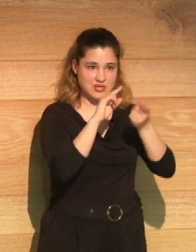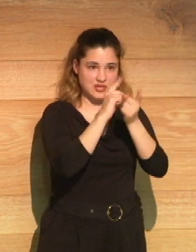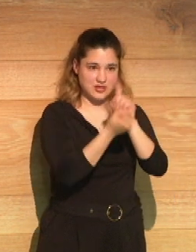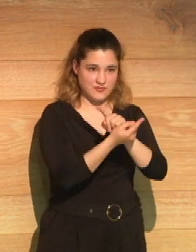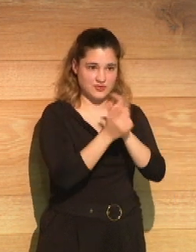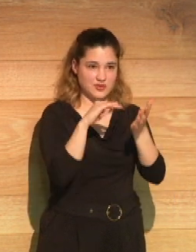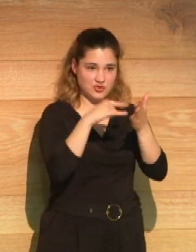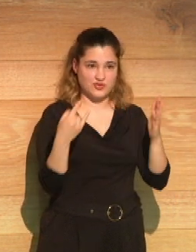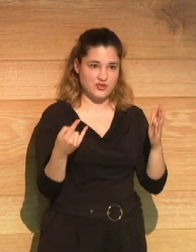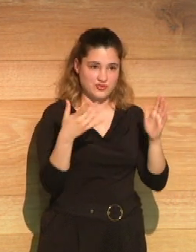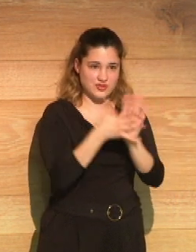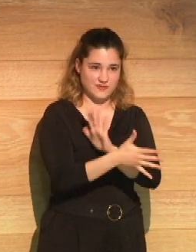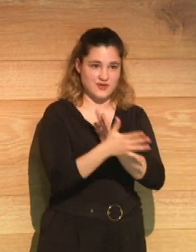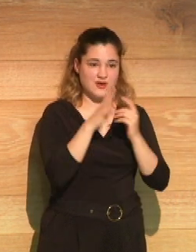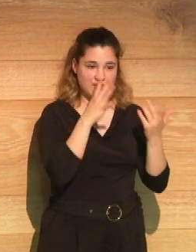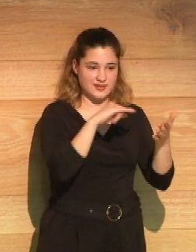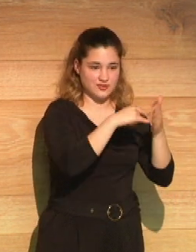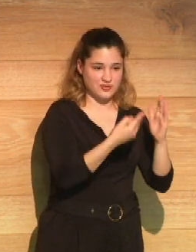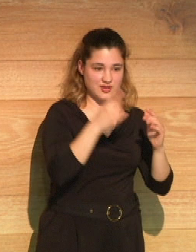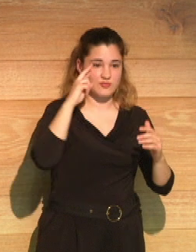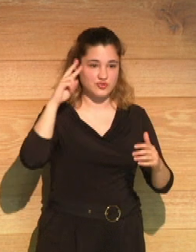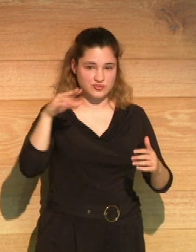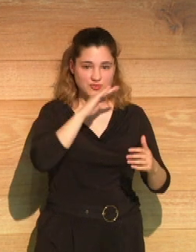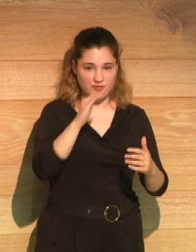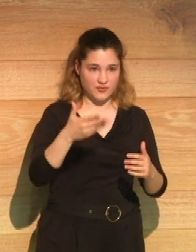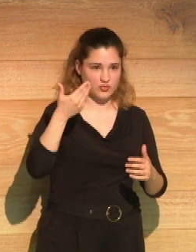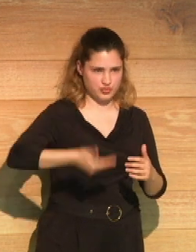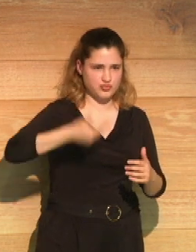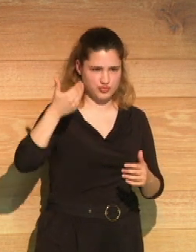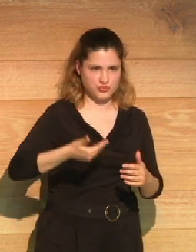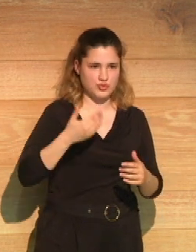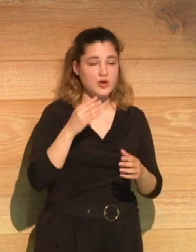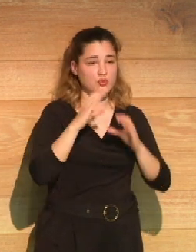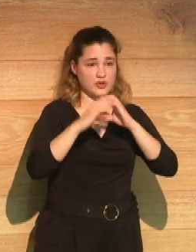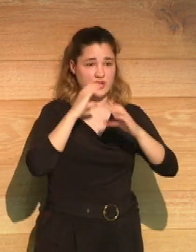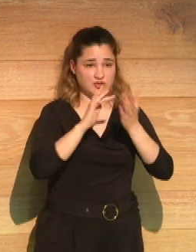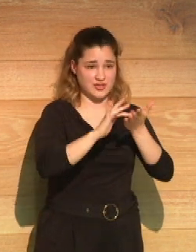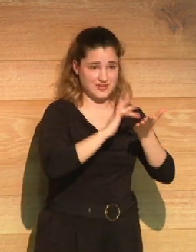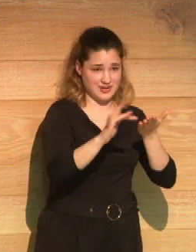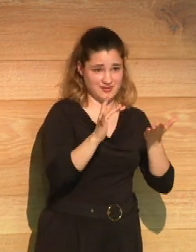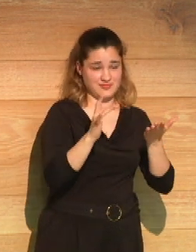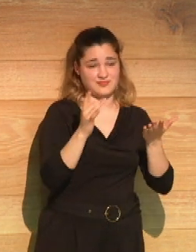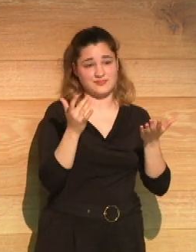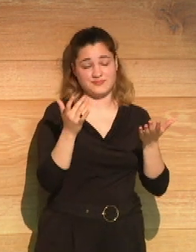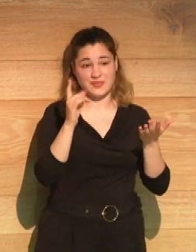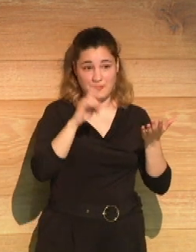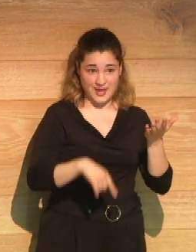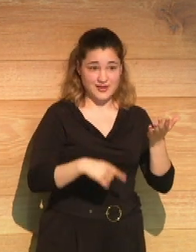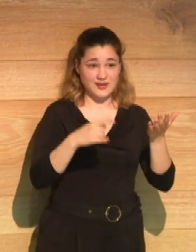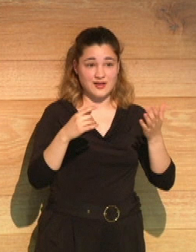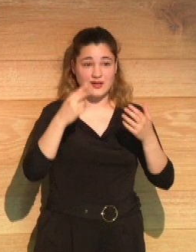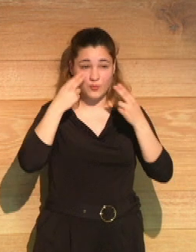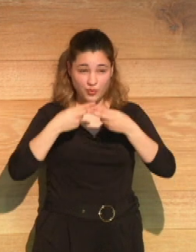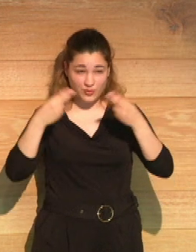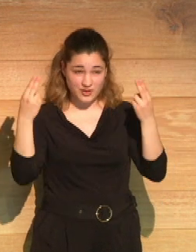la tecnología tiene un impacto significativo en los museos. Desde la comunicación digital, la interactividad entre público